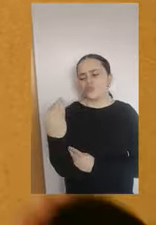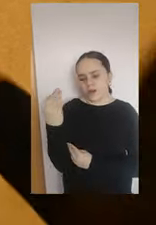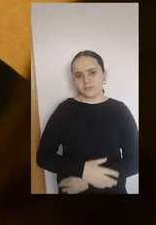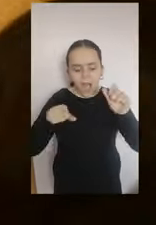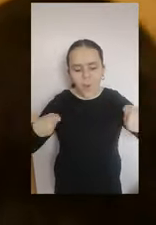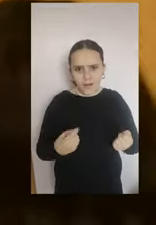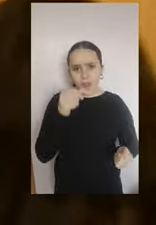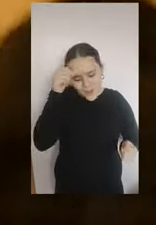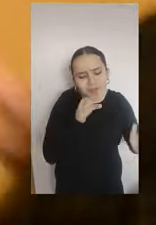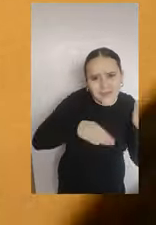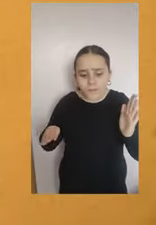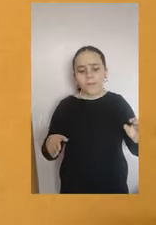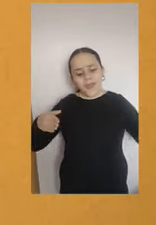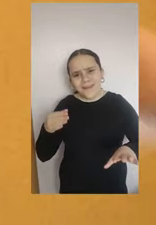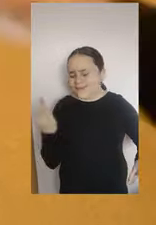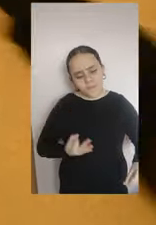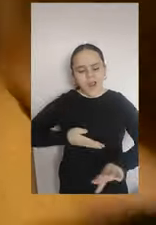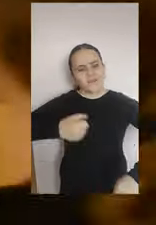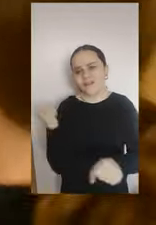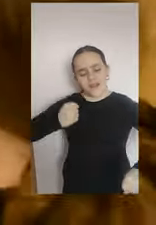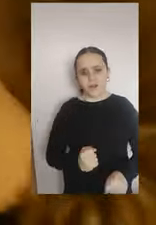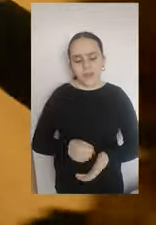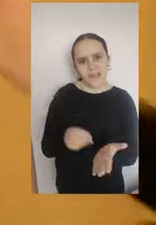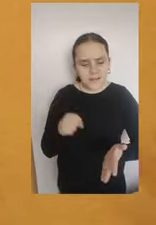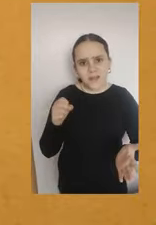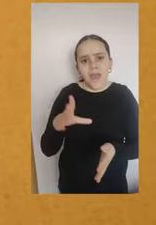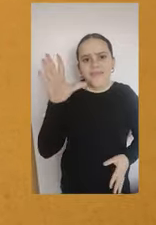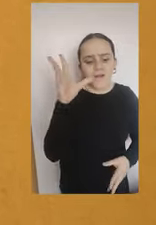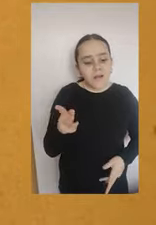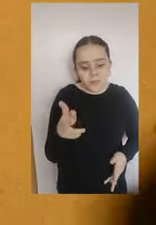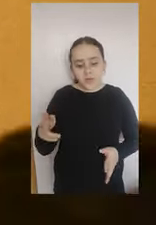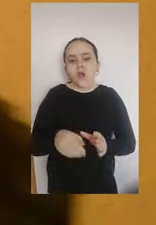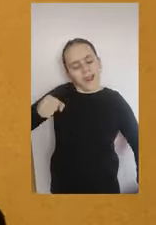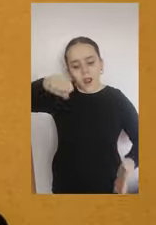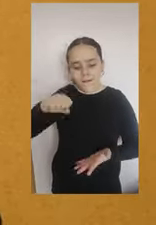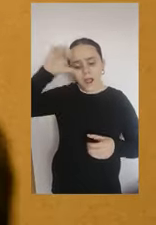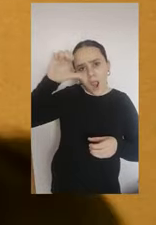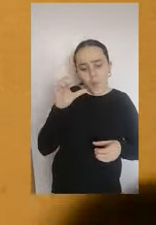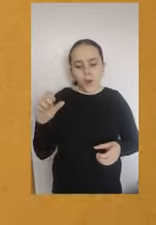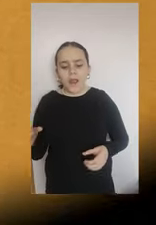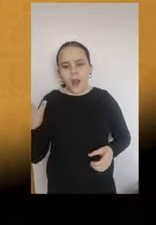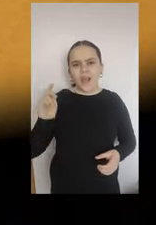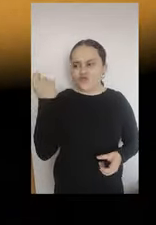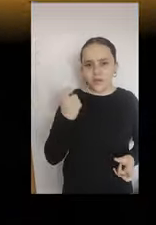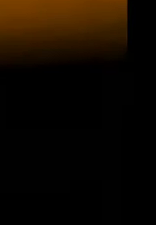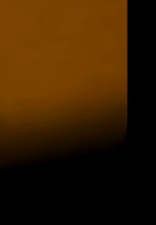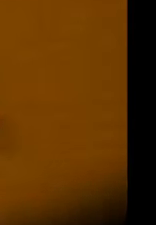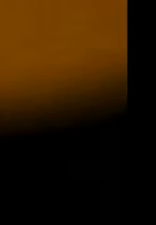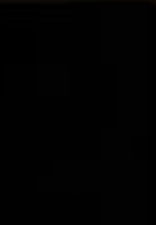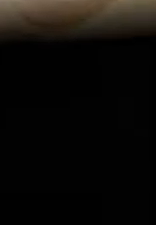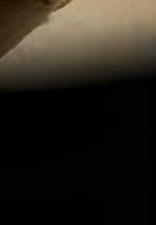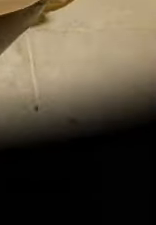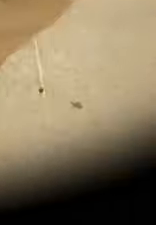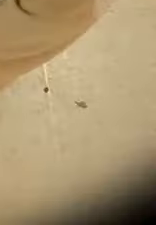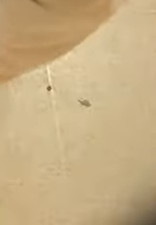curo en casa. Aunque solo sea un niño, tengo que ir a trabajar. Recorro 5 kilómetros para conseguir una garrafa de agua.